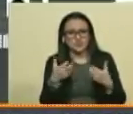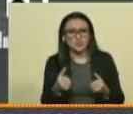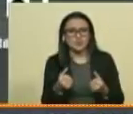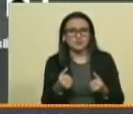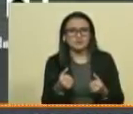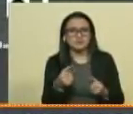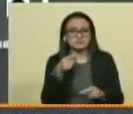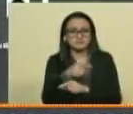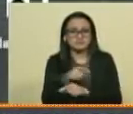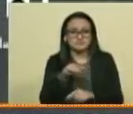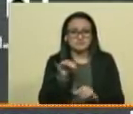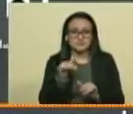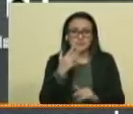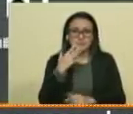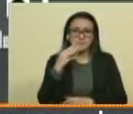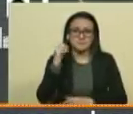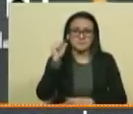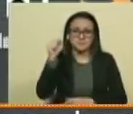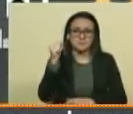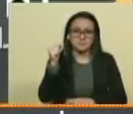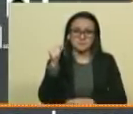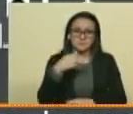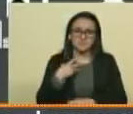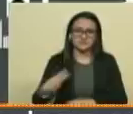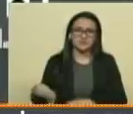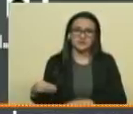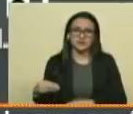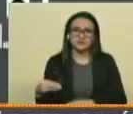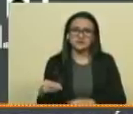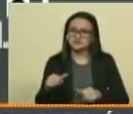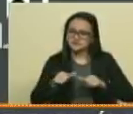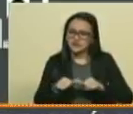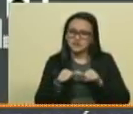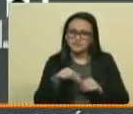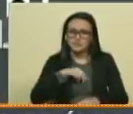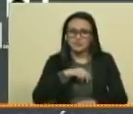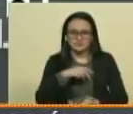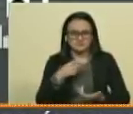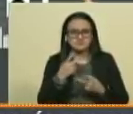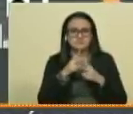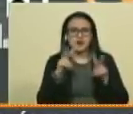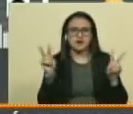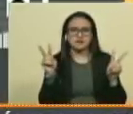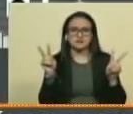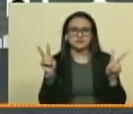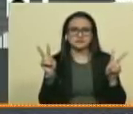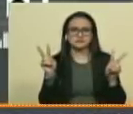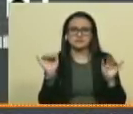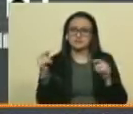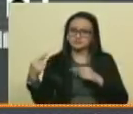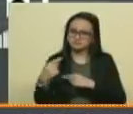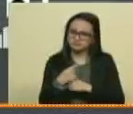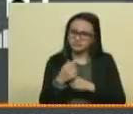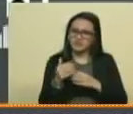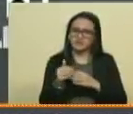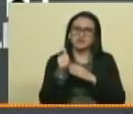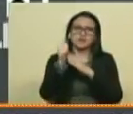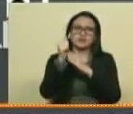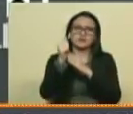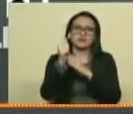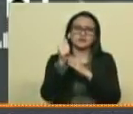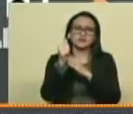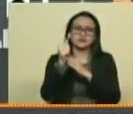nuestro comandante presidente, y seguimos nosotros el camino de la paz, bajo los lineamientos, bajo el liderazgo,